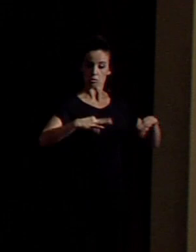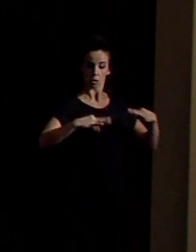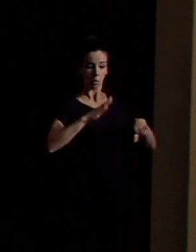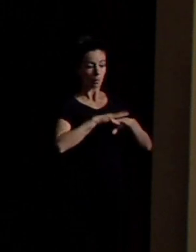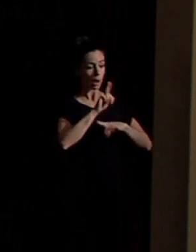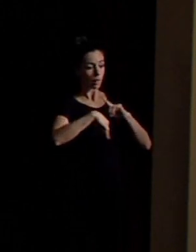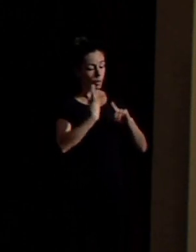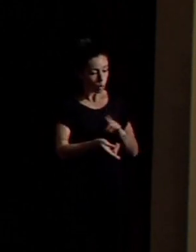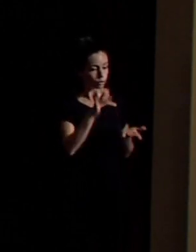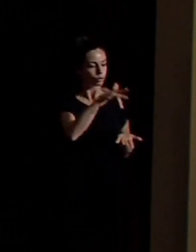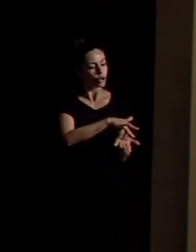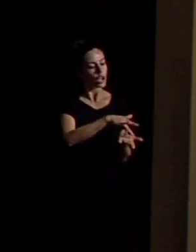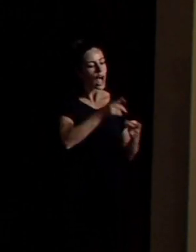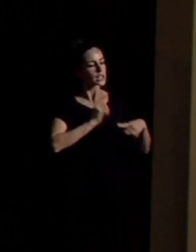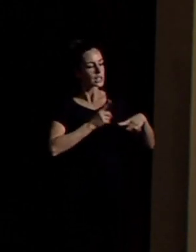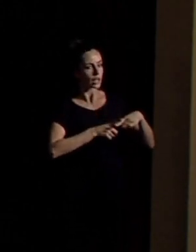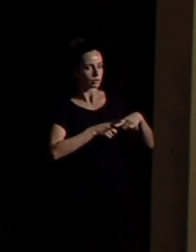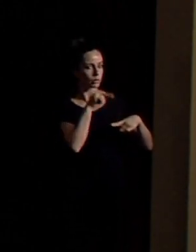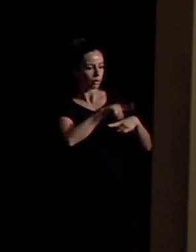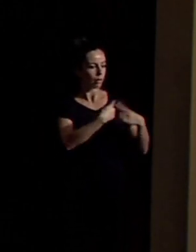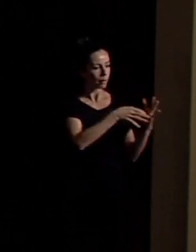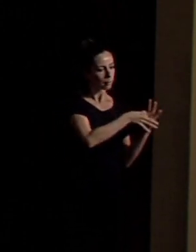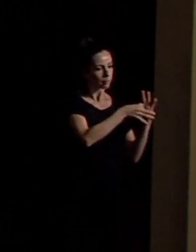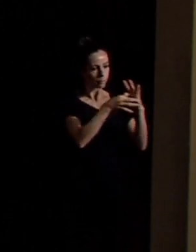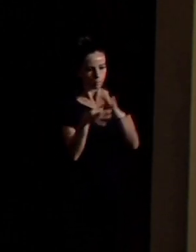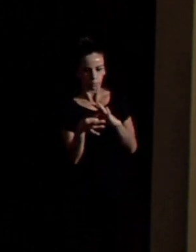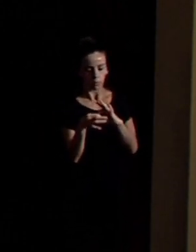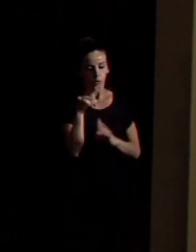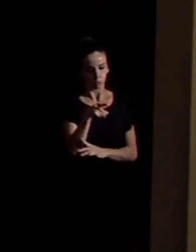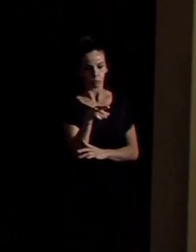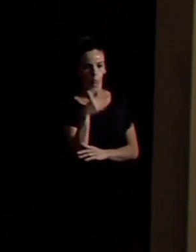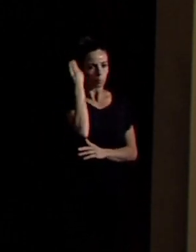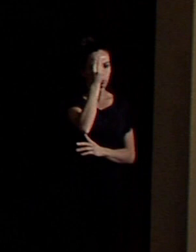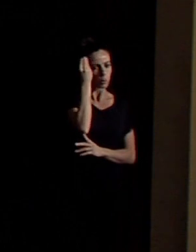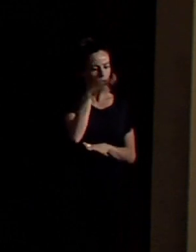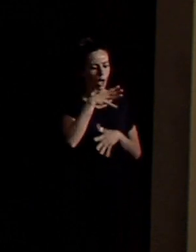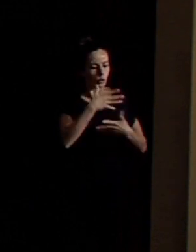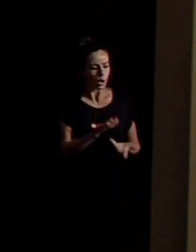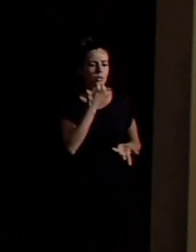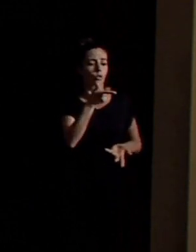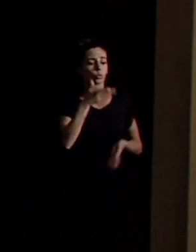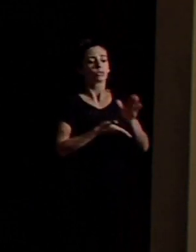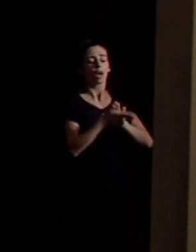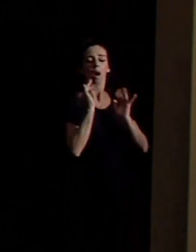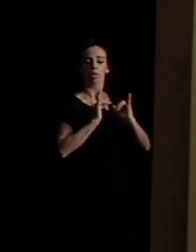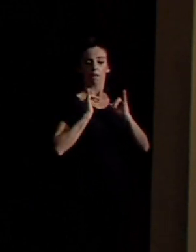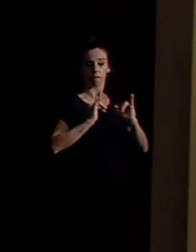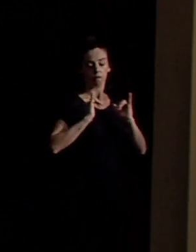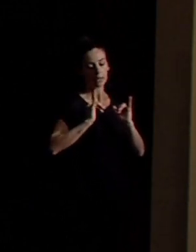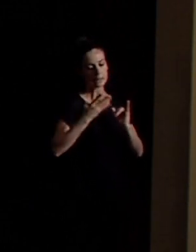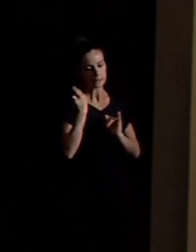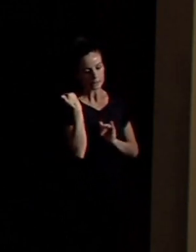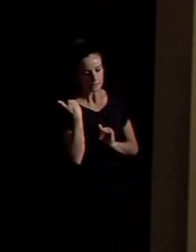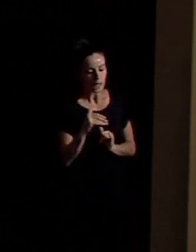sexuales, eso puede llevar aparejado el que, bueno, pues tú consideres hoy que salir de fiesta, y hemos tenido, por